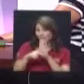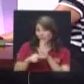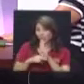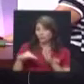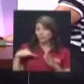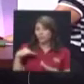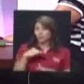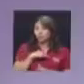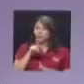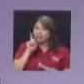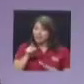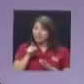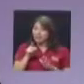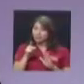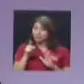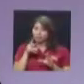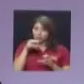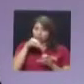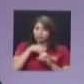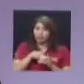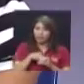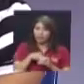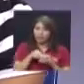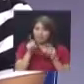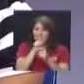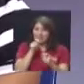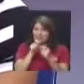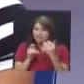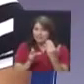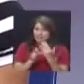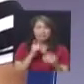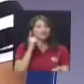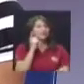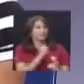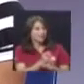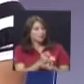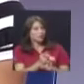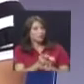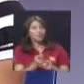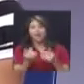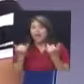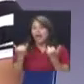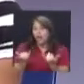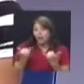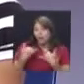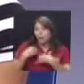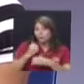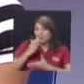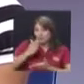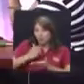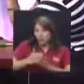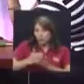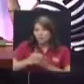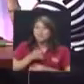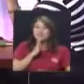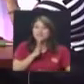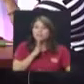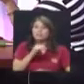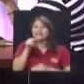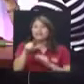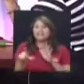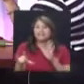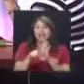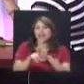detalles técnicos no la ley exacto vamos a hacer al adicional de huarte que vamos a hacer un corte y vamos a hablar acerca de esa ley